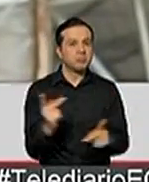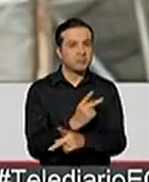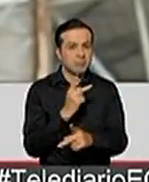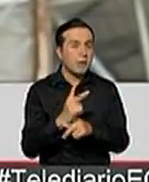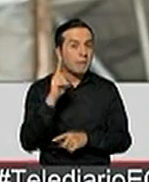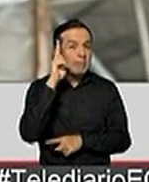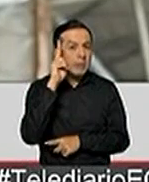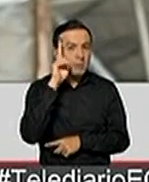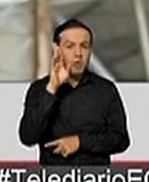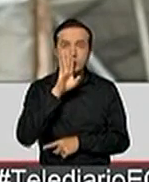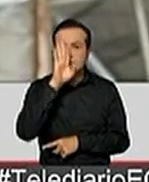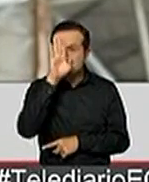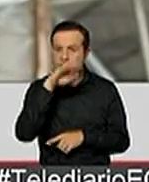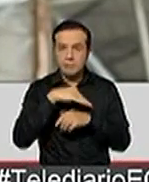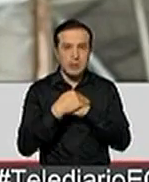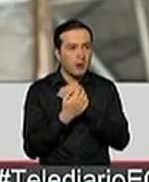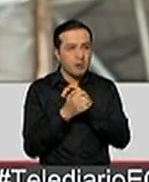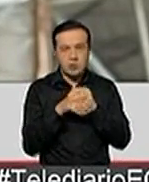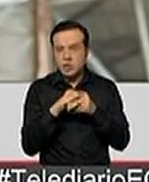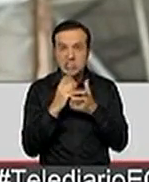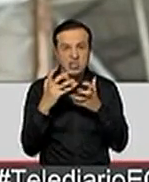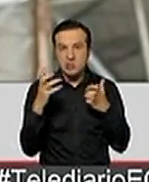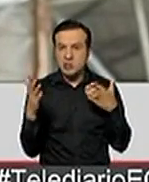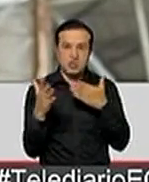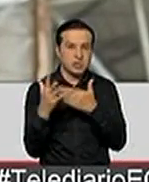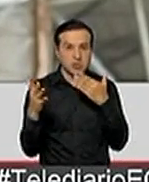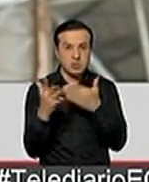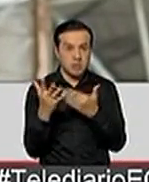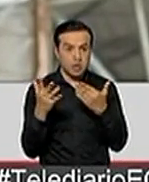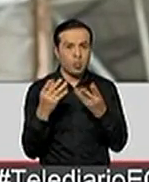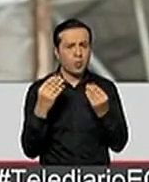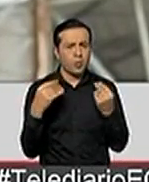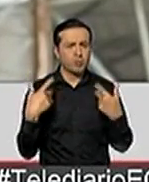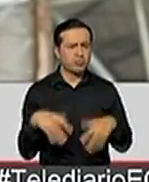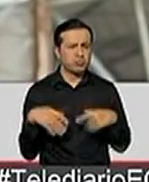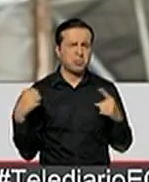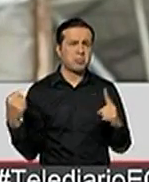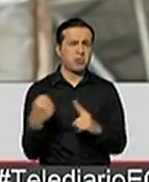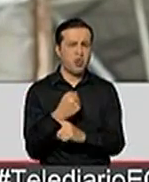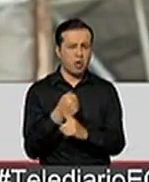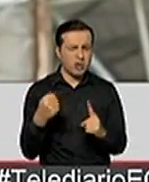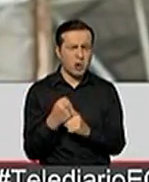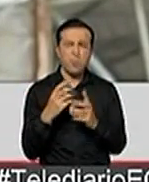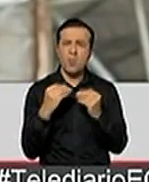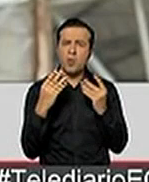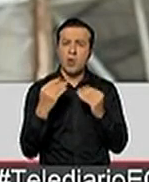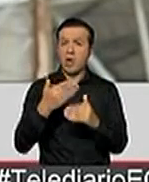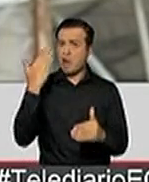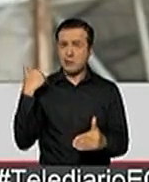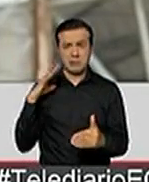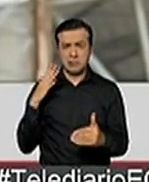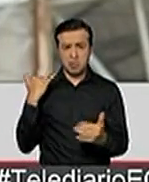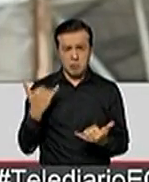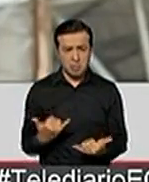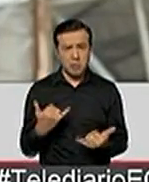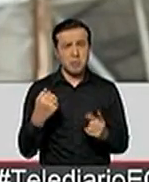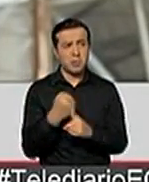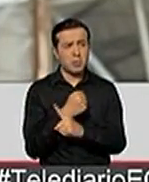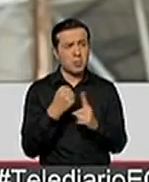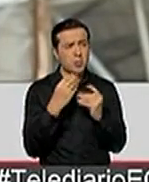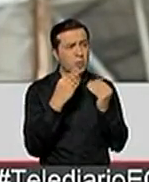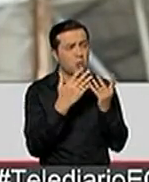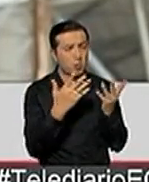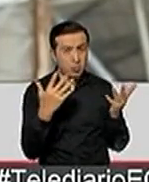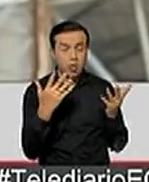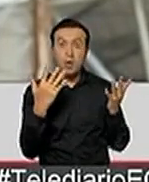para generar agitación e incertidumbre, llegando a niveles de violencia nunca antes vistos en nuestro país. Para combatir con